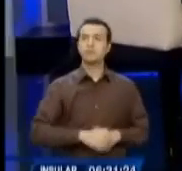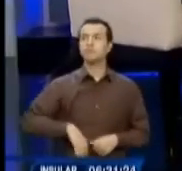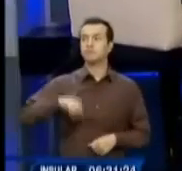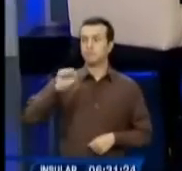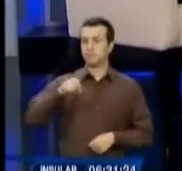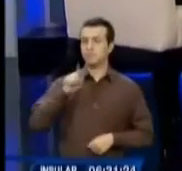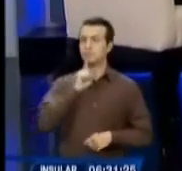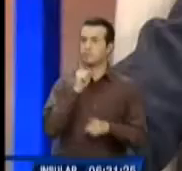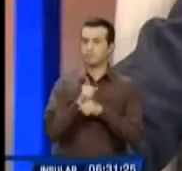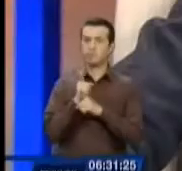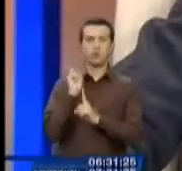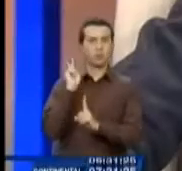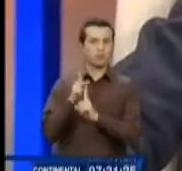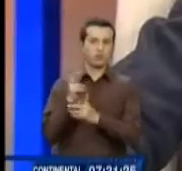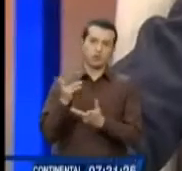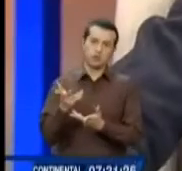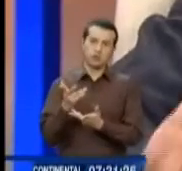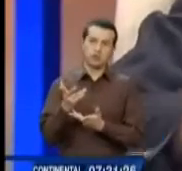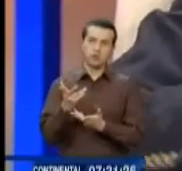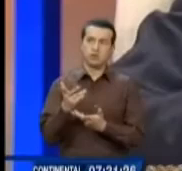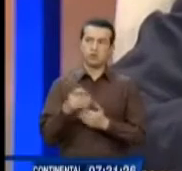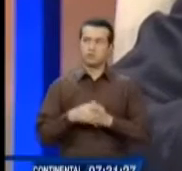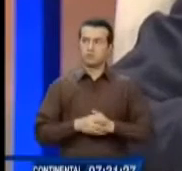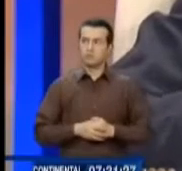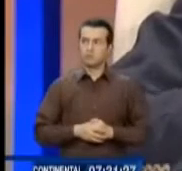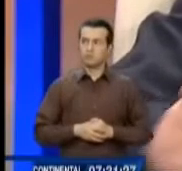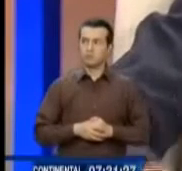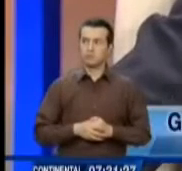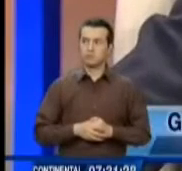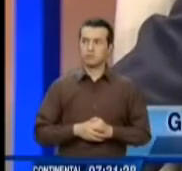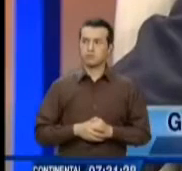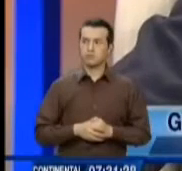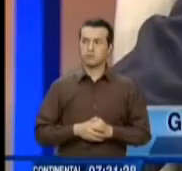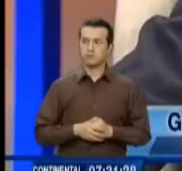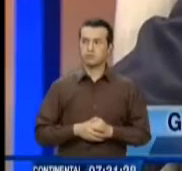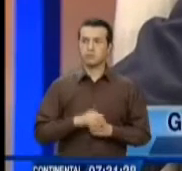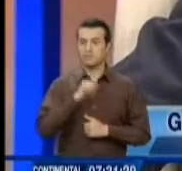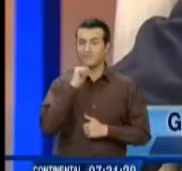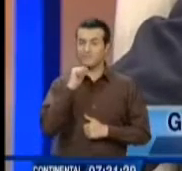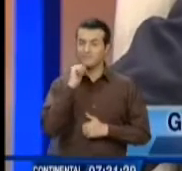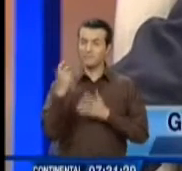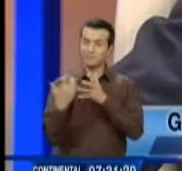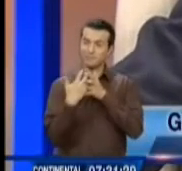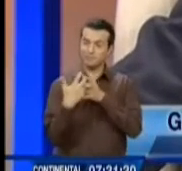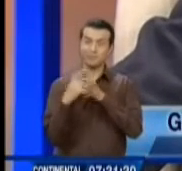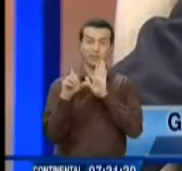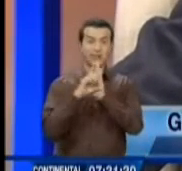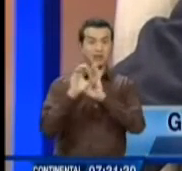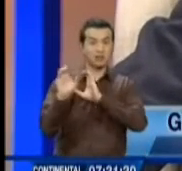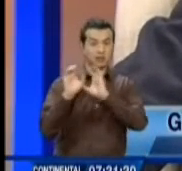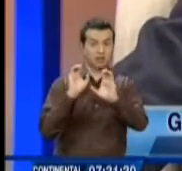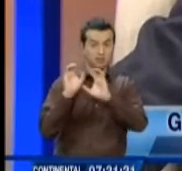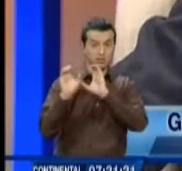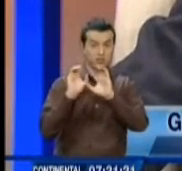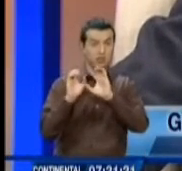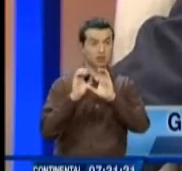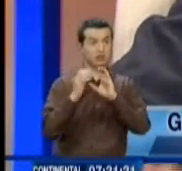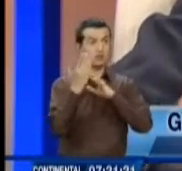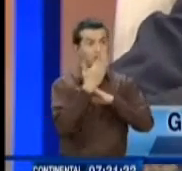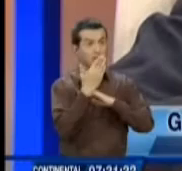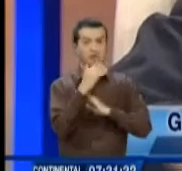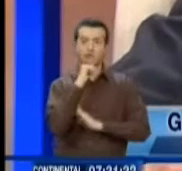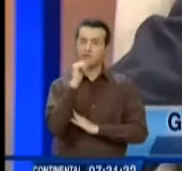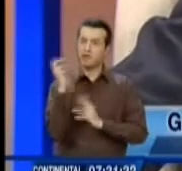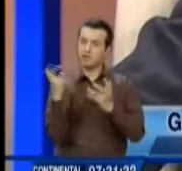una de las opciones. Todavía no está tan hilvanada esa relación entre la ley de comunicación y los exhibidores.